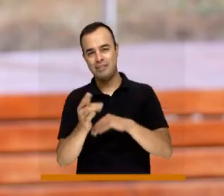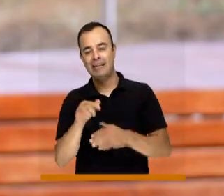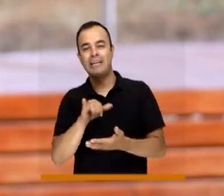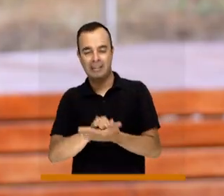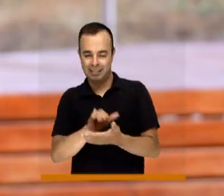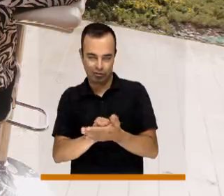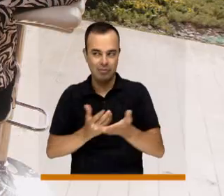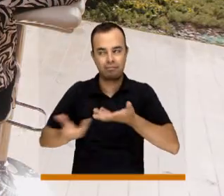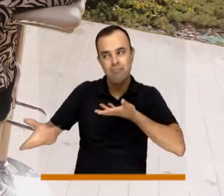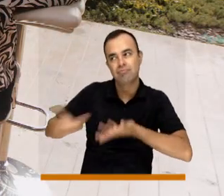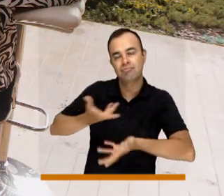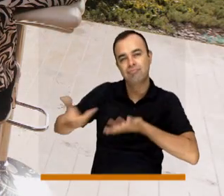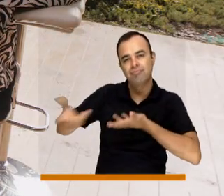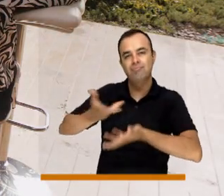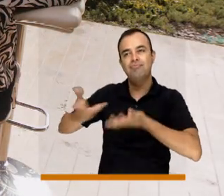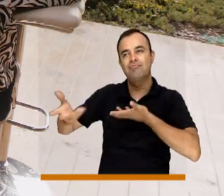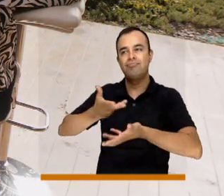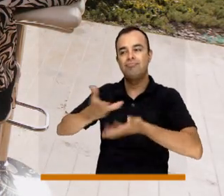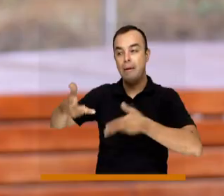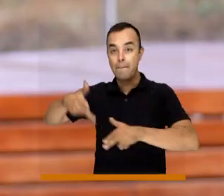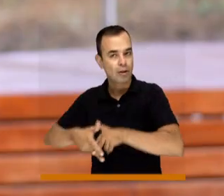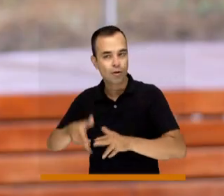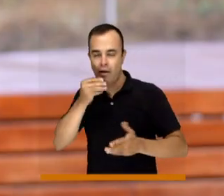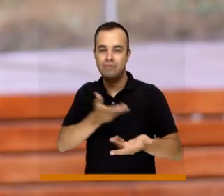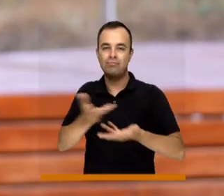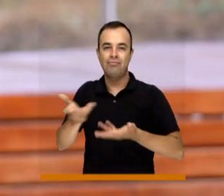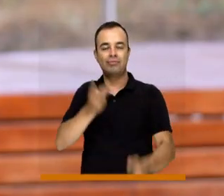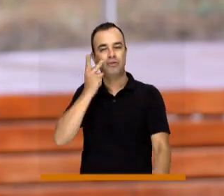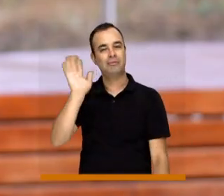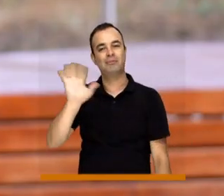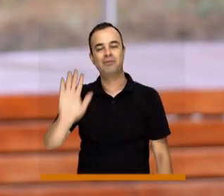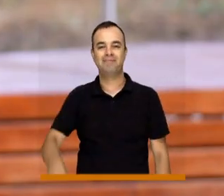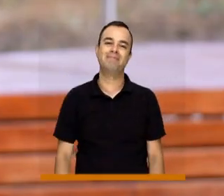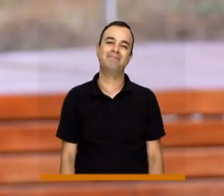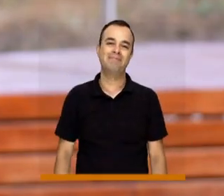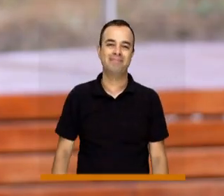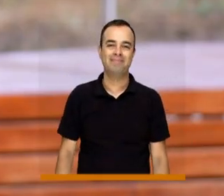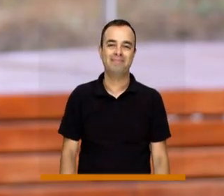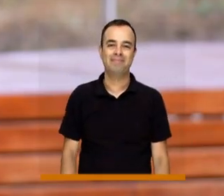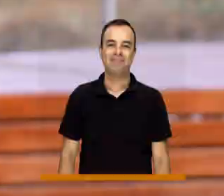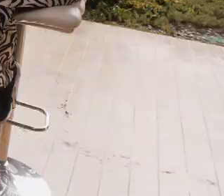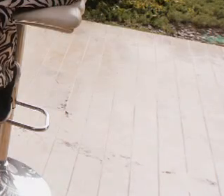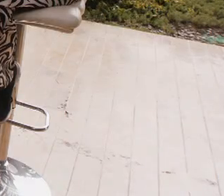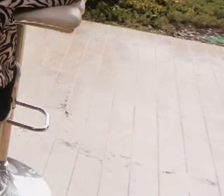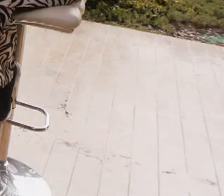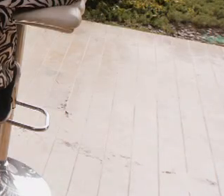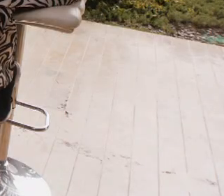redes sociales donde continuamos este diálogo que nunca termina. Nos vemos en una próxima.